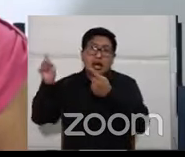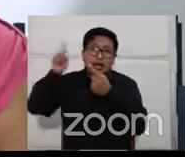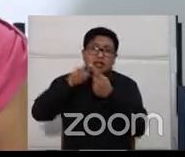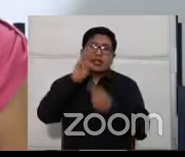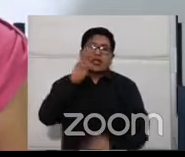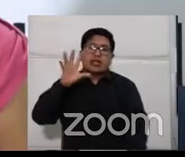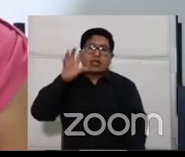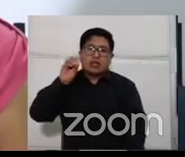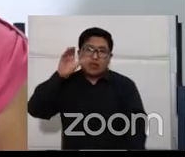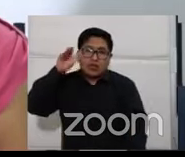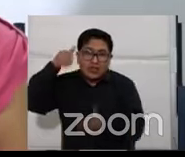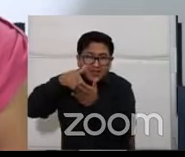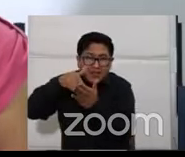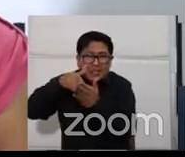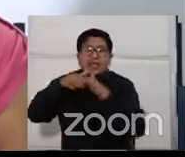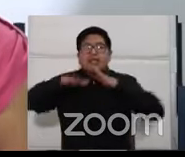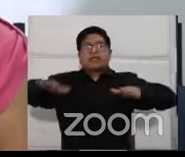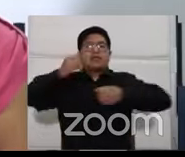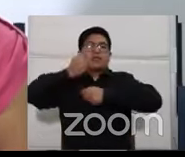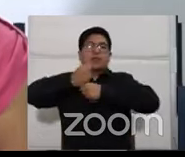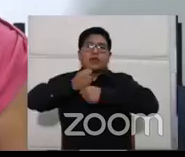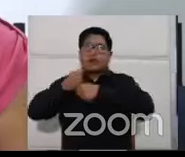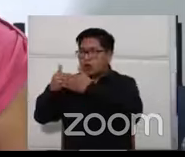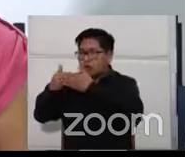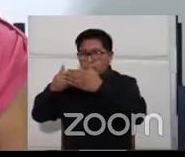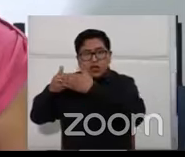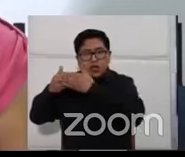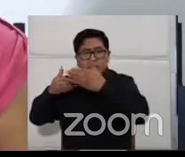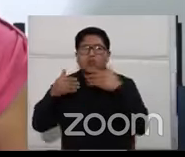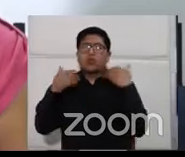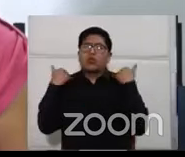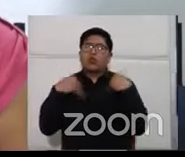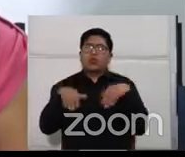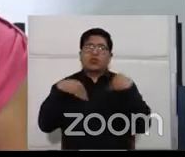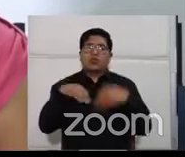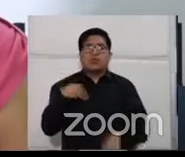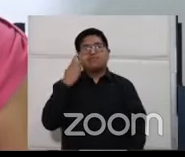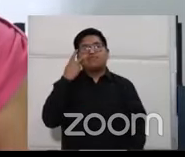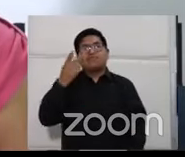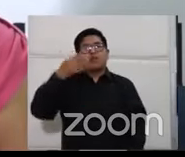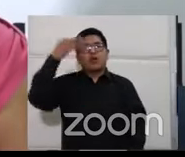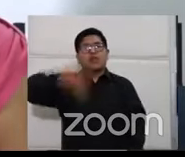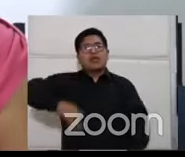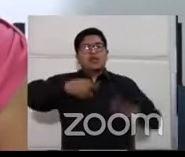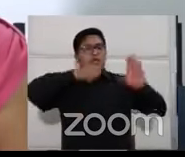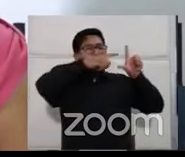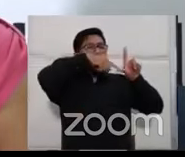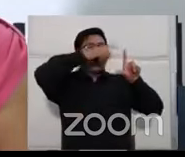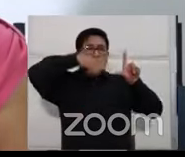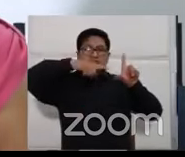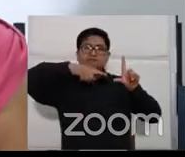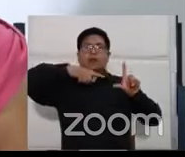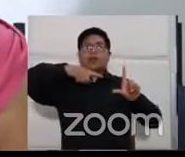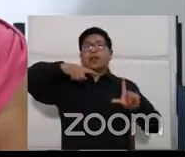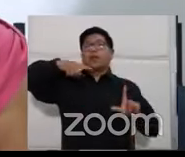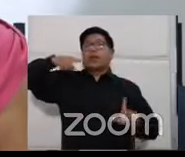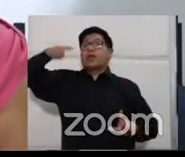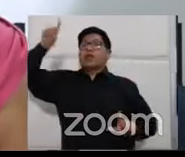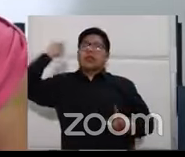estos datos y la realidad a la vuelta de la esquina reitero agravada además en la situación de kobe